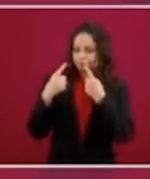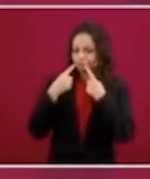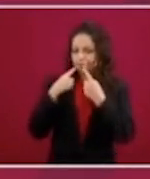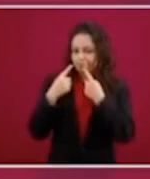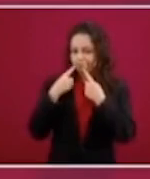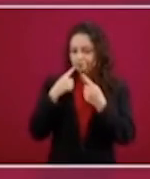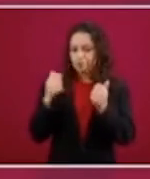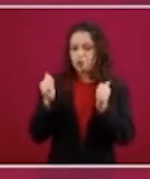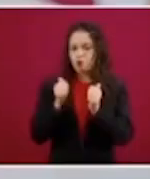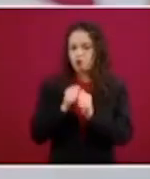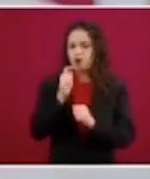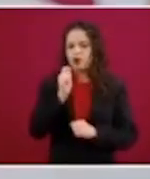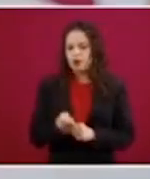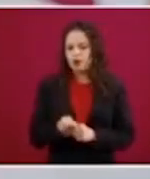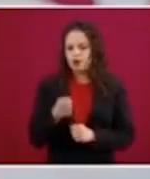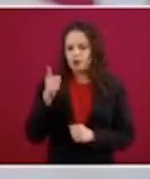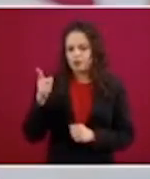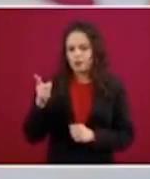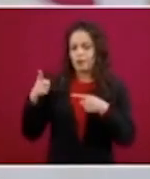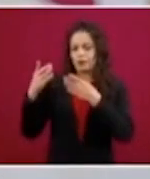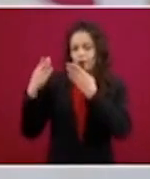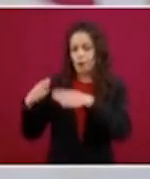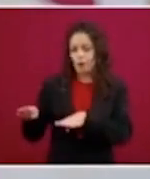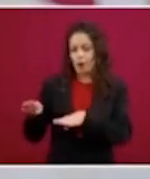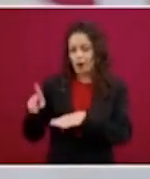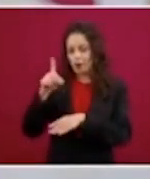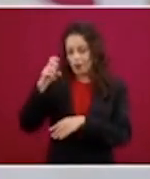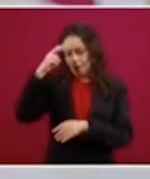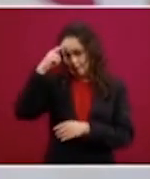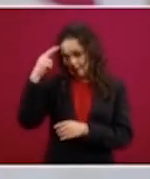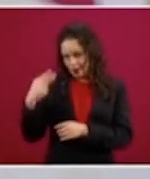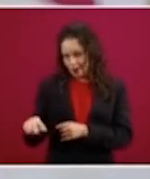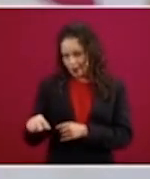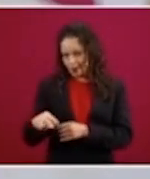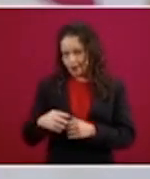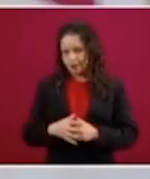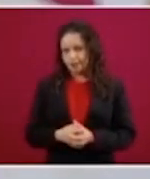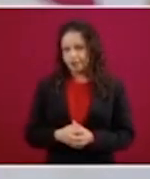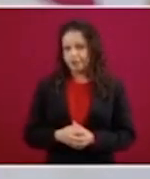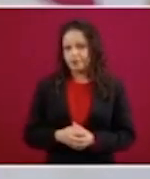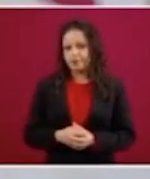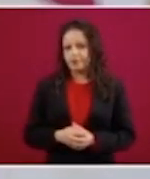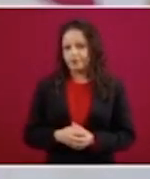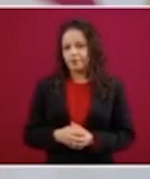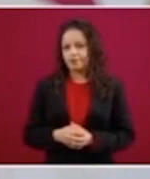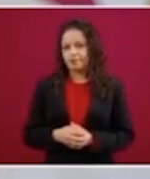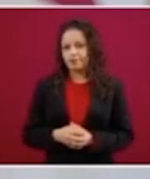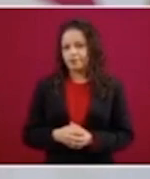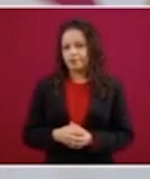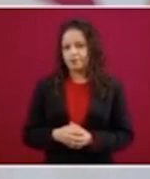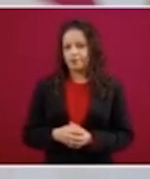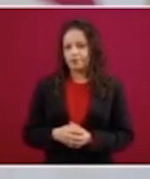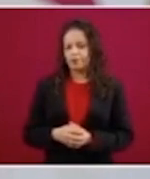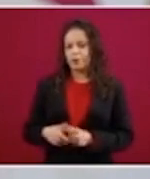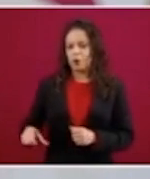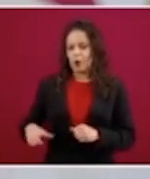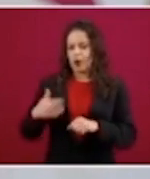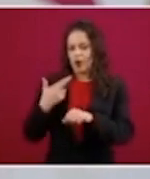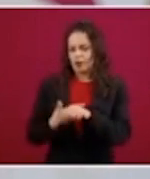gobernador del Banco de México fue en términos muy amistosos.